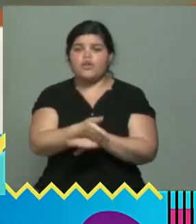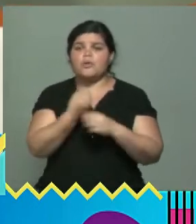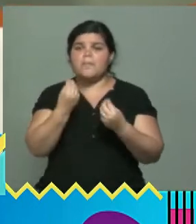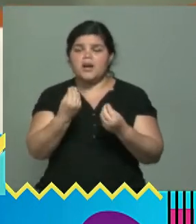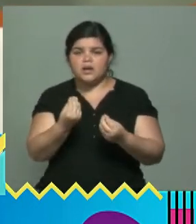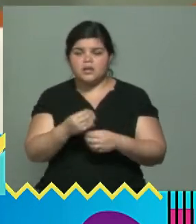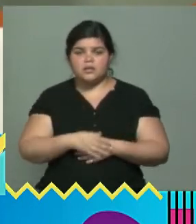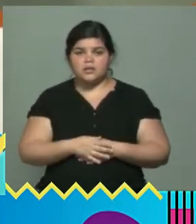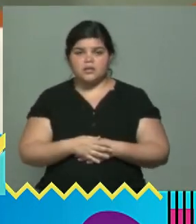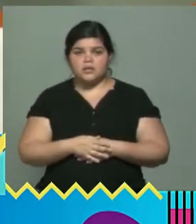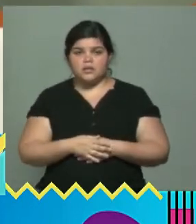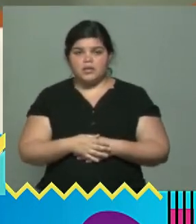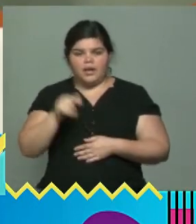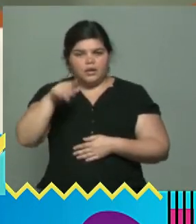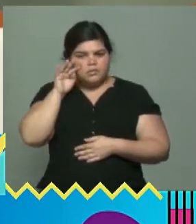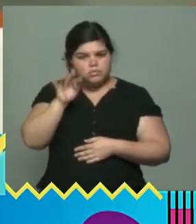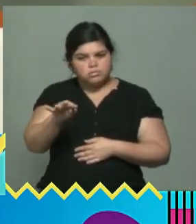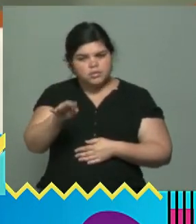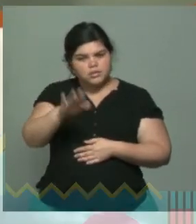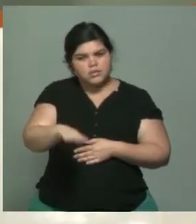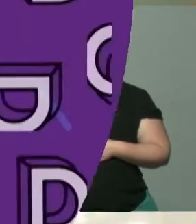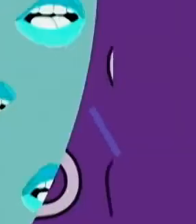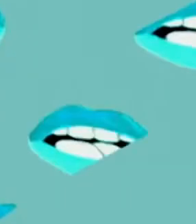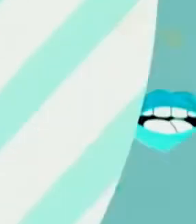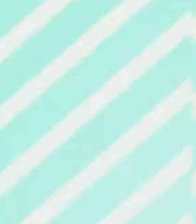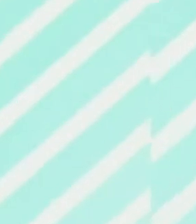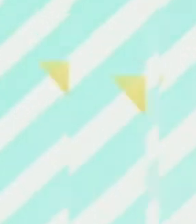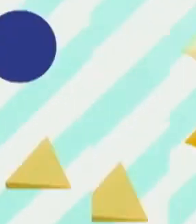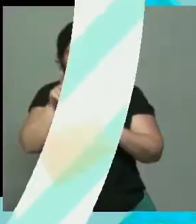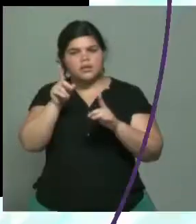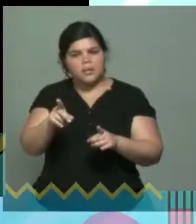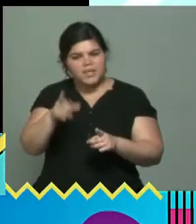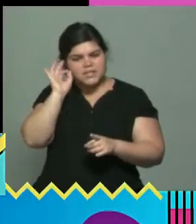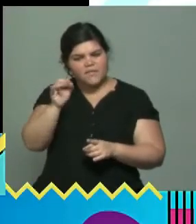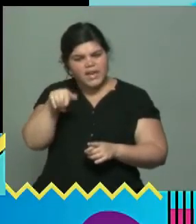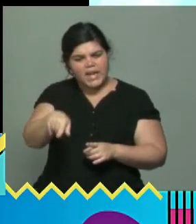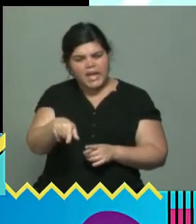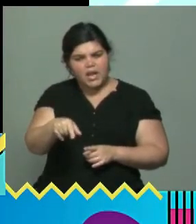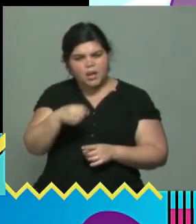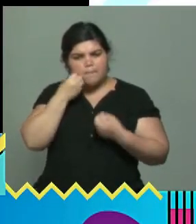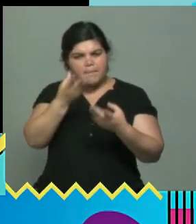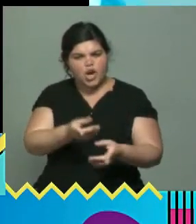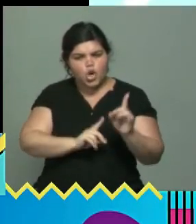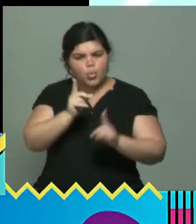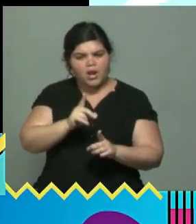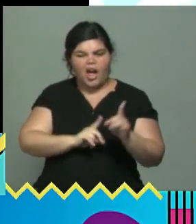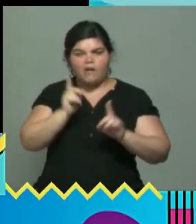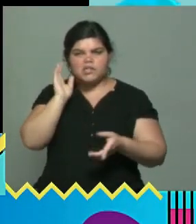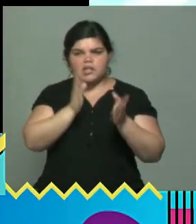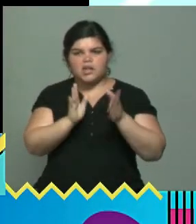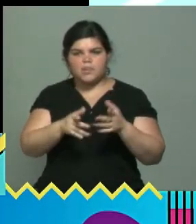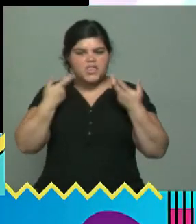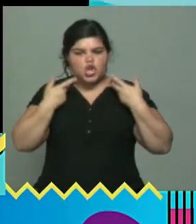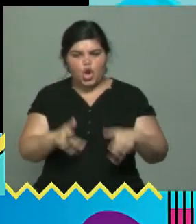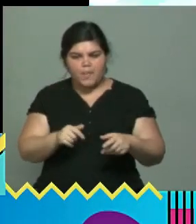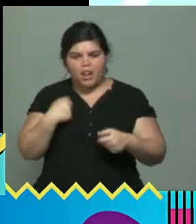el escuchar al niño y en el escucharlo tener en cuenta qué es lo mejor para él, porque no siempre el tratamiento psicológico tradicional